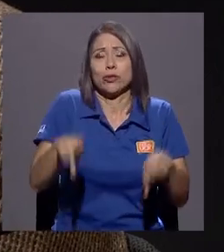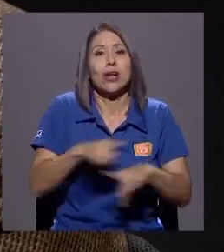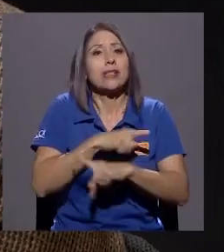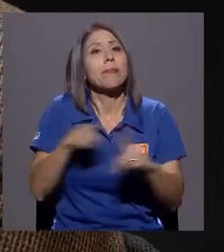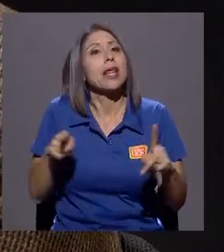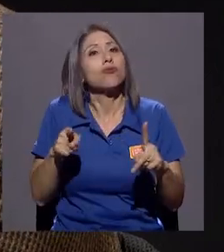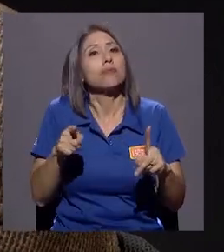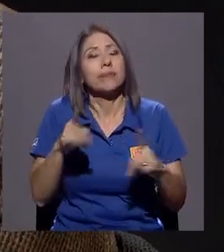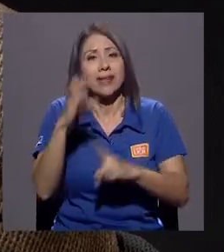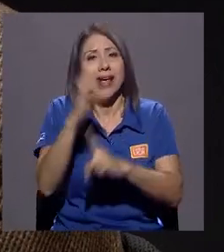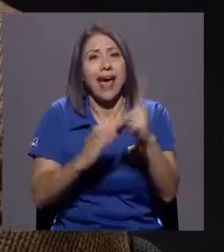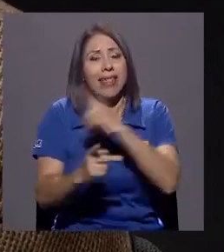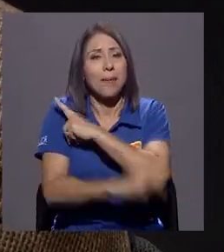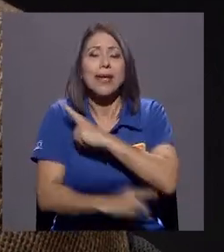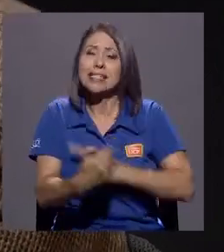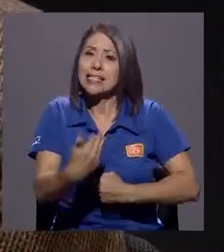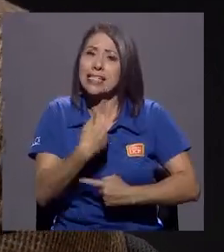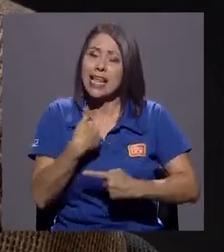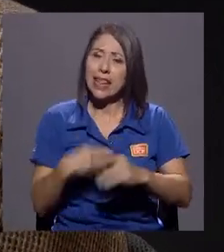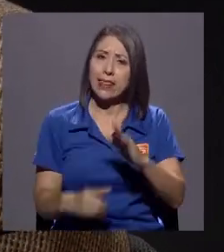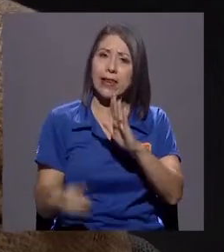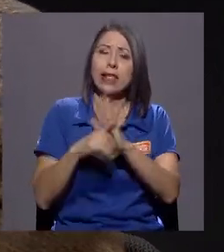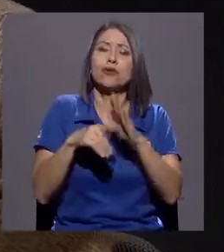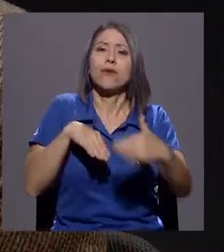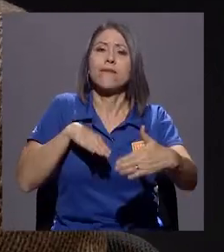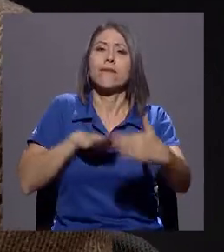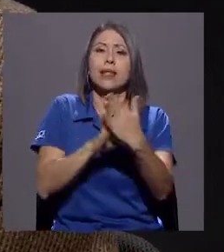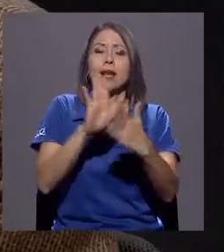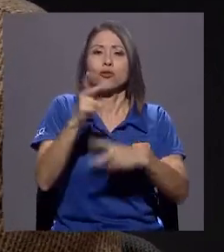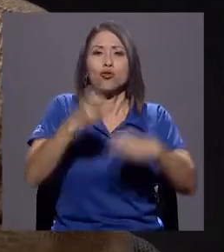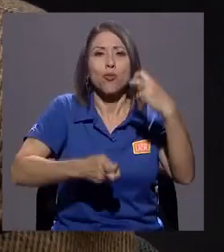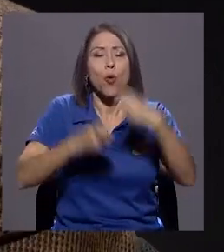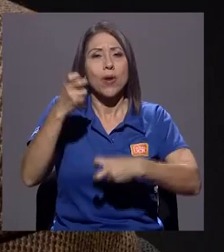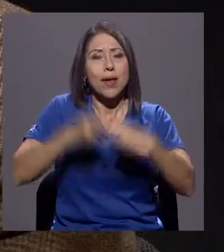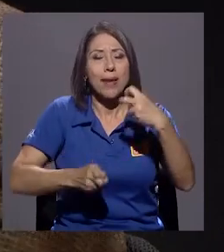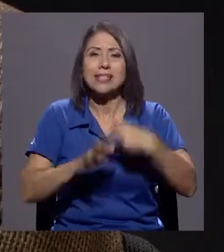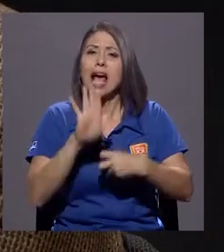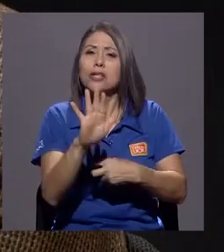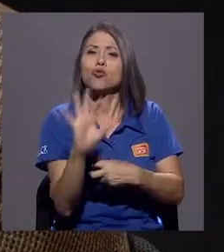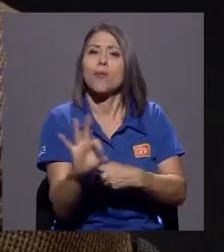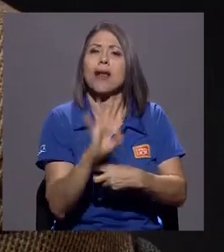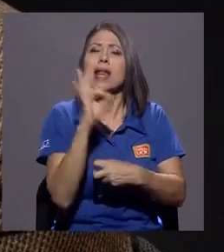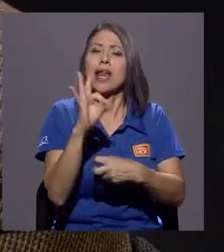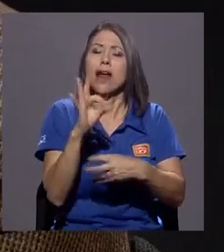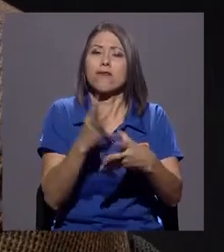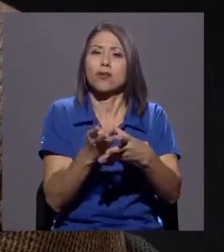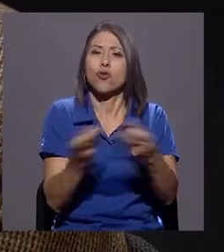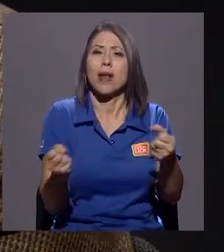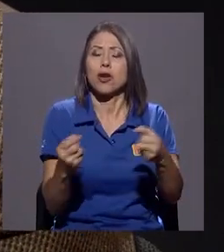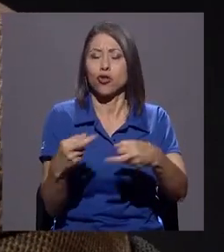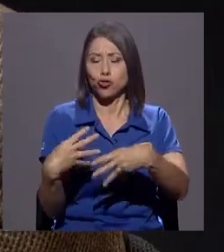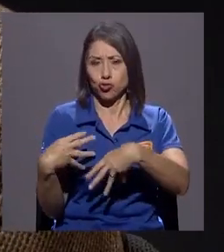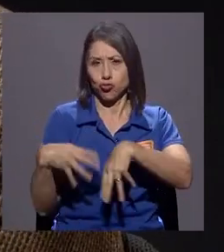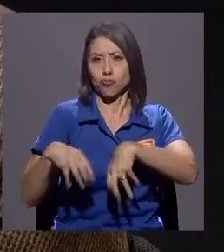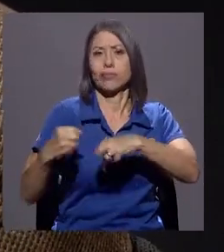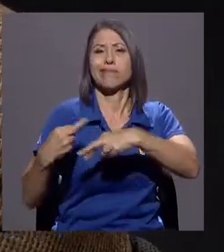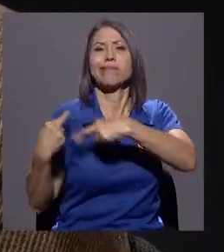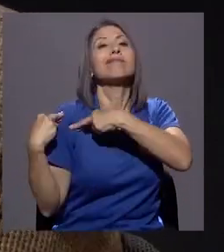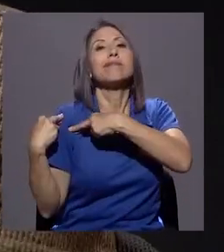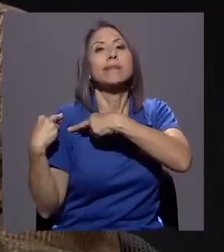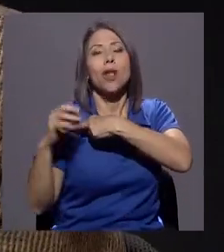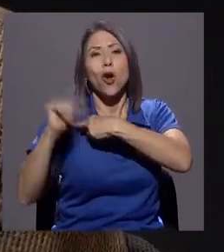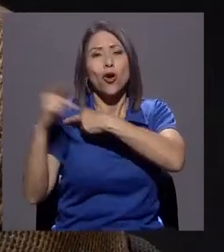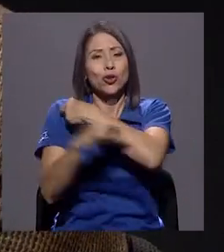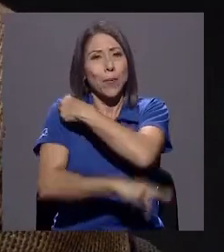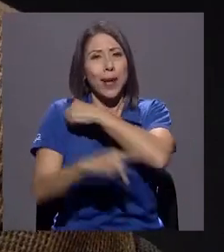un derecho soberano de cada país enfrentar sus problemas y resolverlos a su manera sin que nadie de fuera se los se le